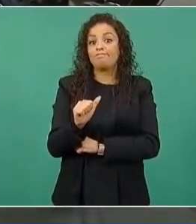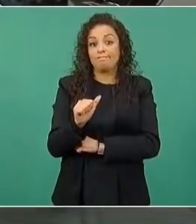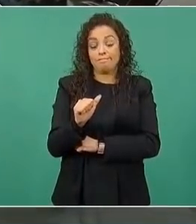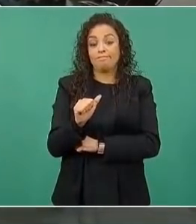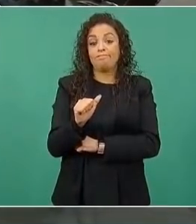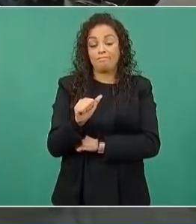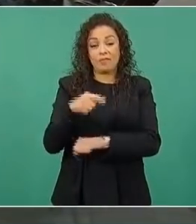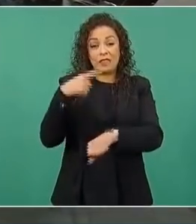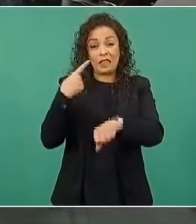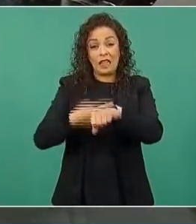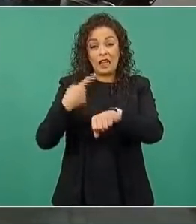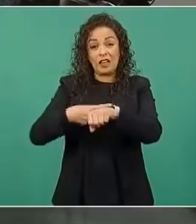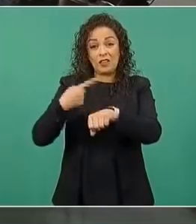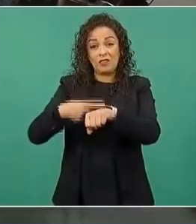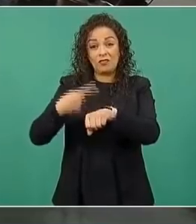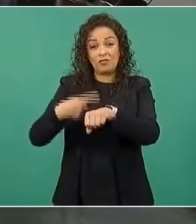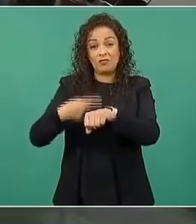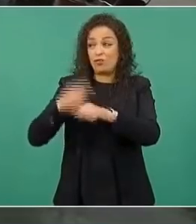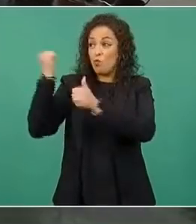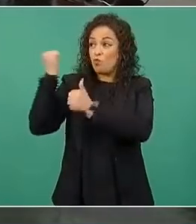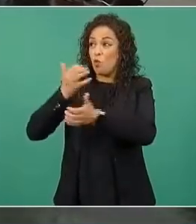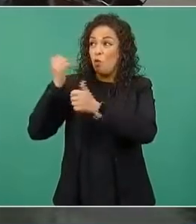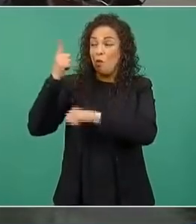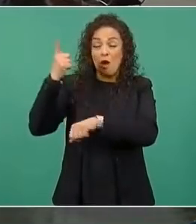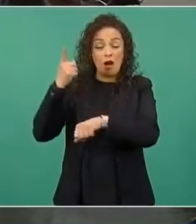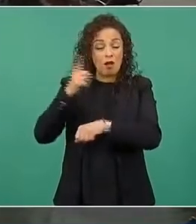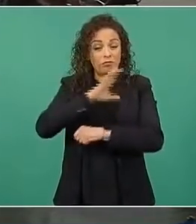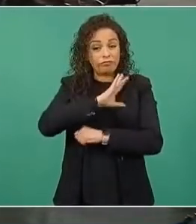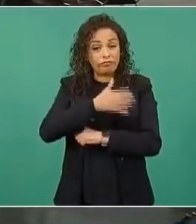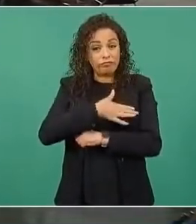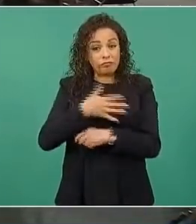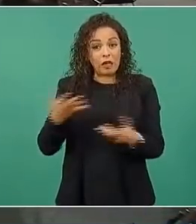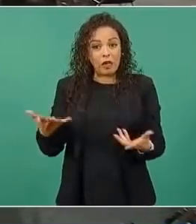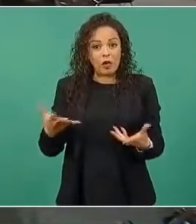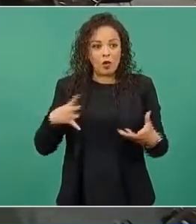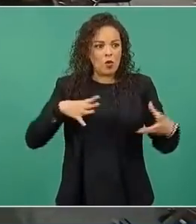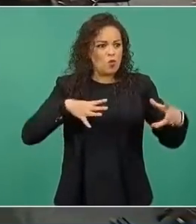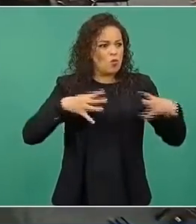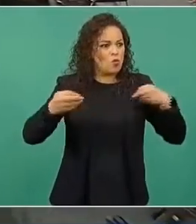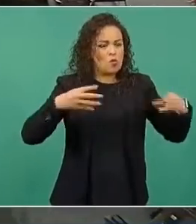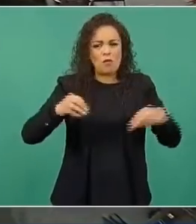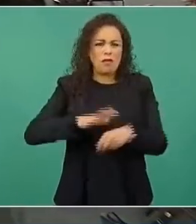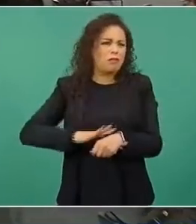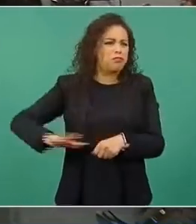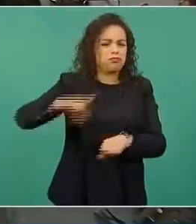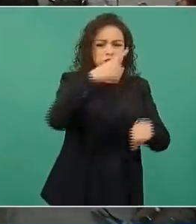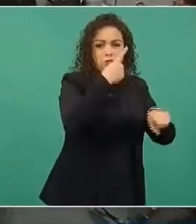las enfermedades traídas, que se convertían en epidemias porque no había